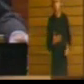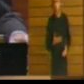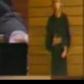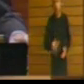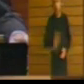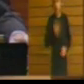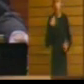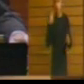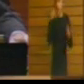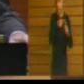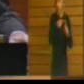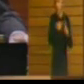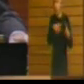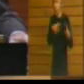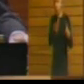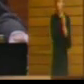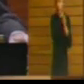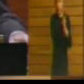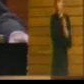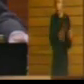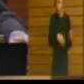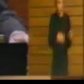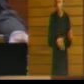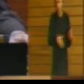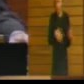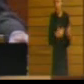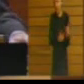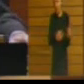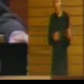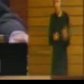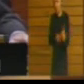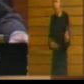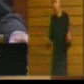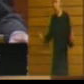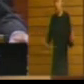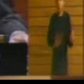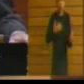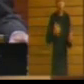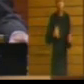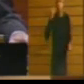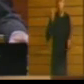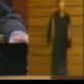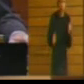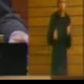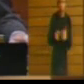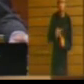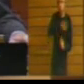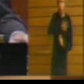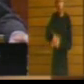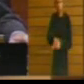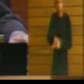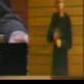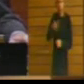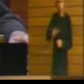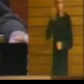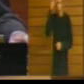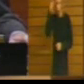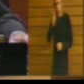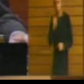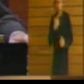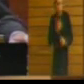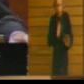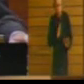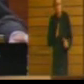tal de conseguir sus objetivos, son incluso capaces, no voy a decir de atropellar o de pisotear a los que no piensan como ustedes. Son